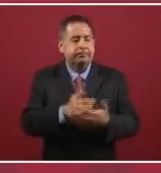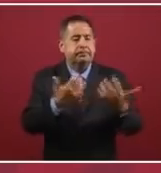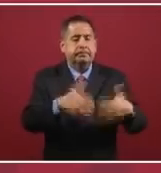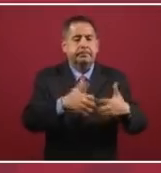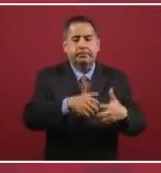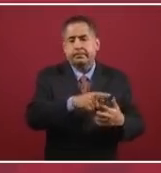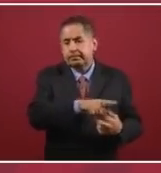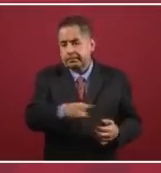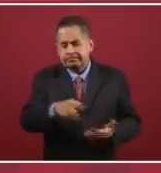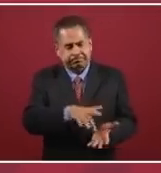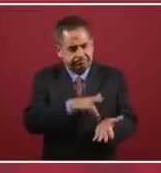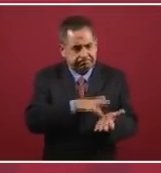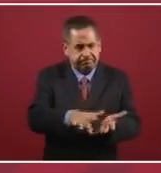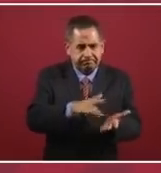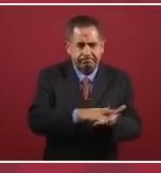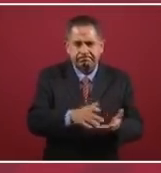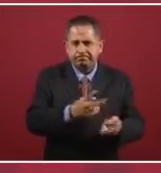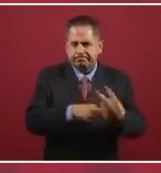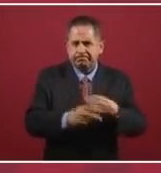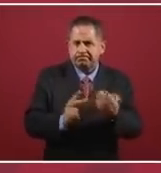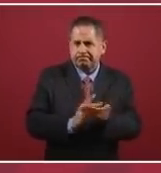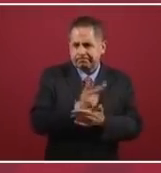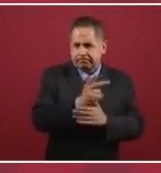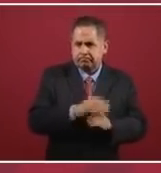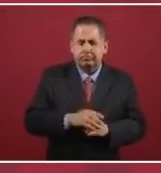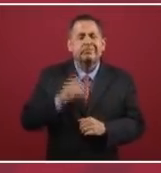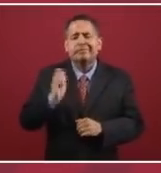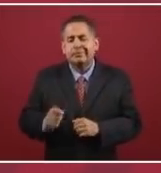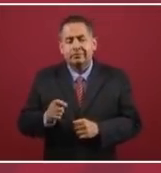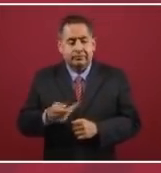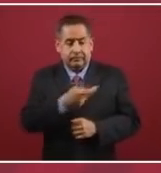productores, la atención a los pobres.